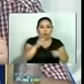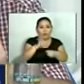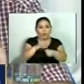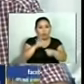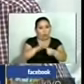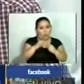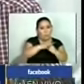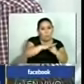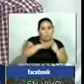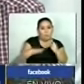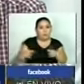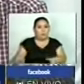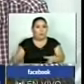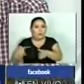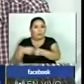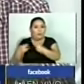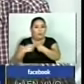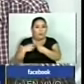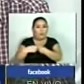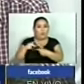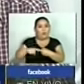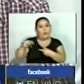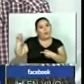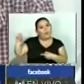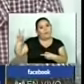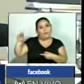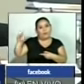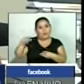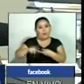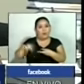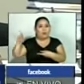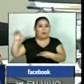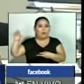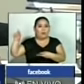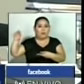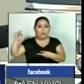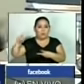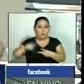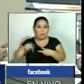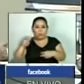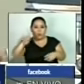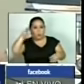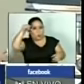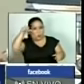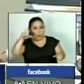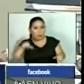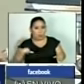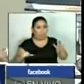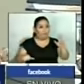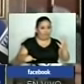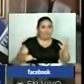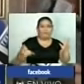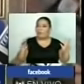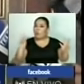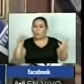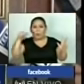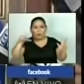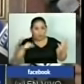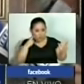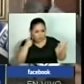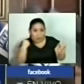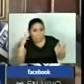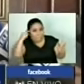los diputados de Arena Rodrigo Ávila y Ernesto Vargas votaron en contra del dictamen, porque creen que no existen